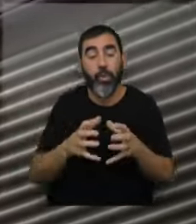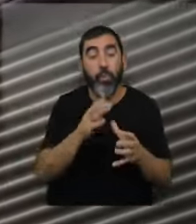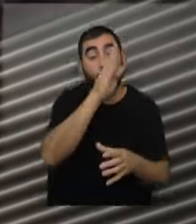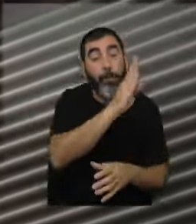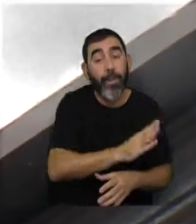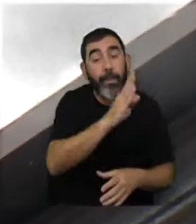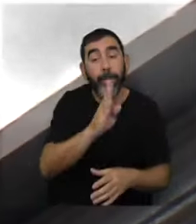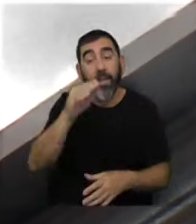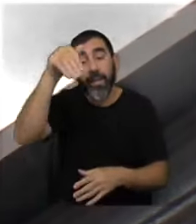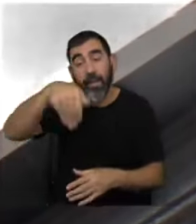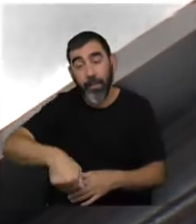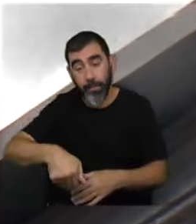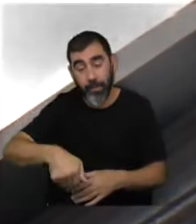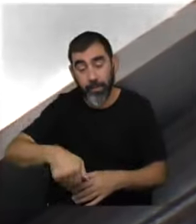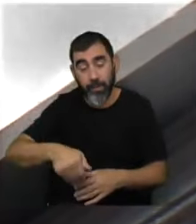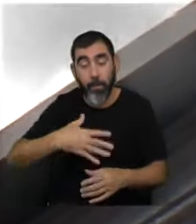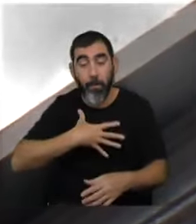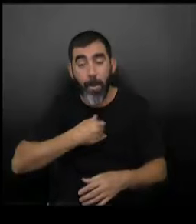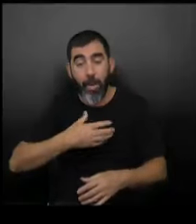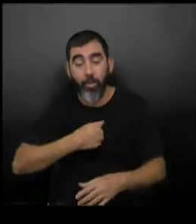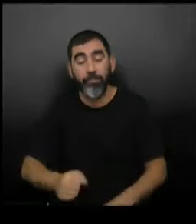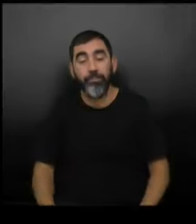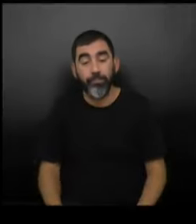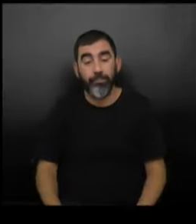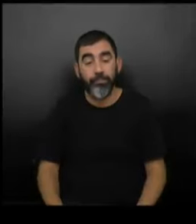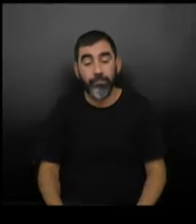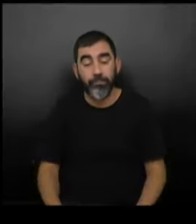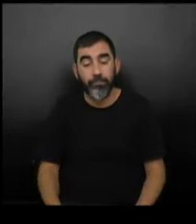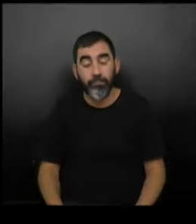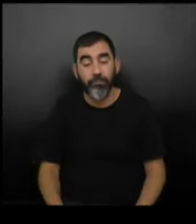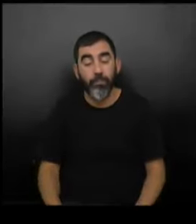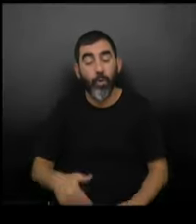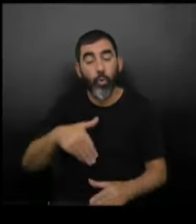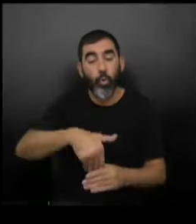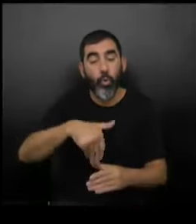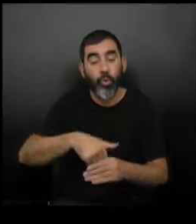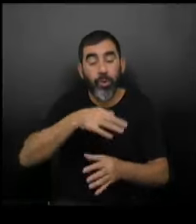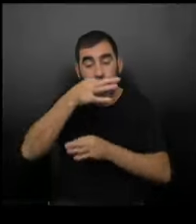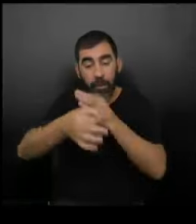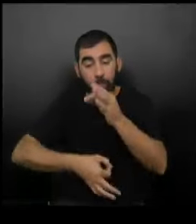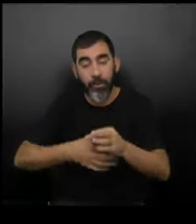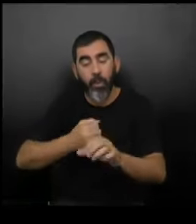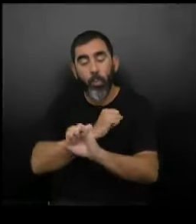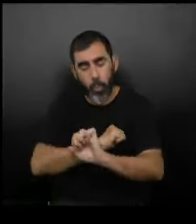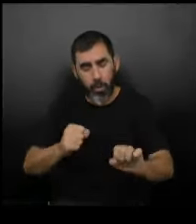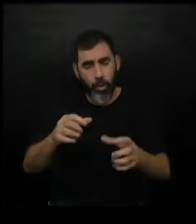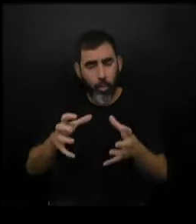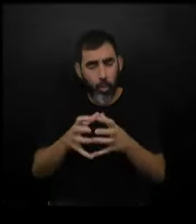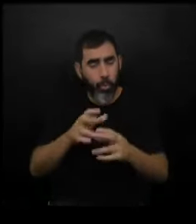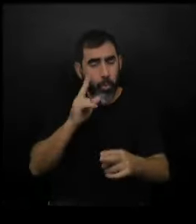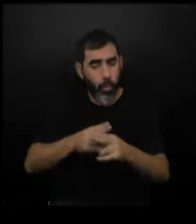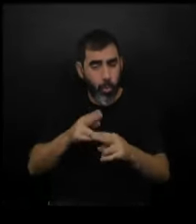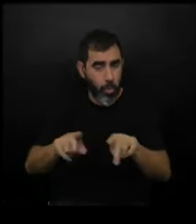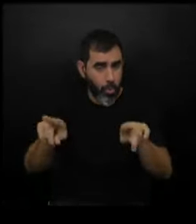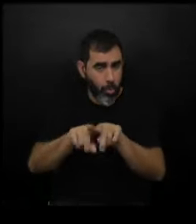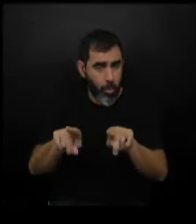participación popular Montevideo del partido nacional En este sentido las fuentes de la corte electoral explicaron que se permitió que el sector blanco mantenga el